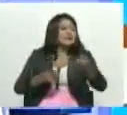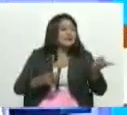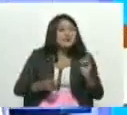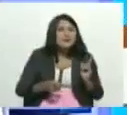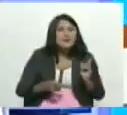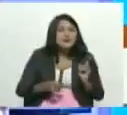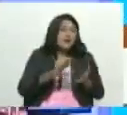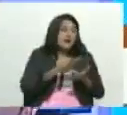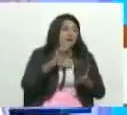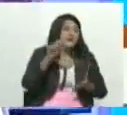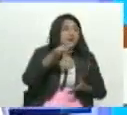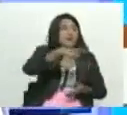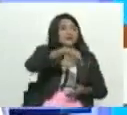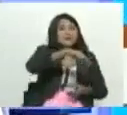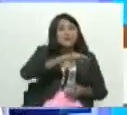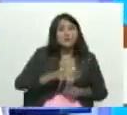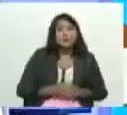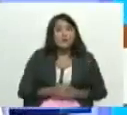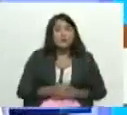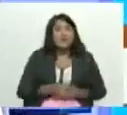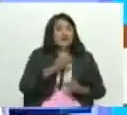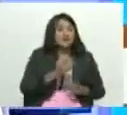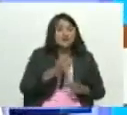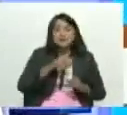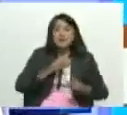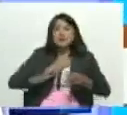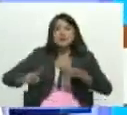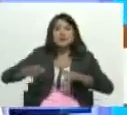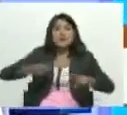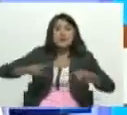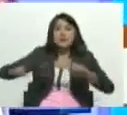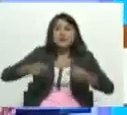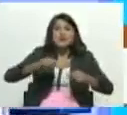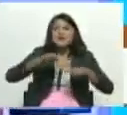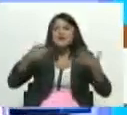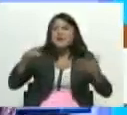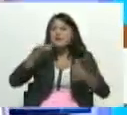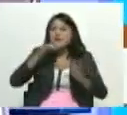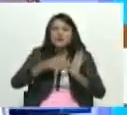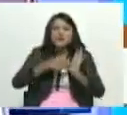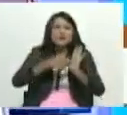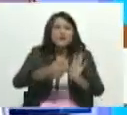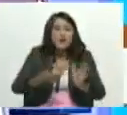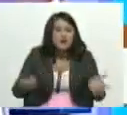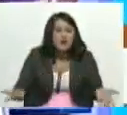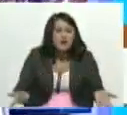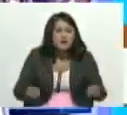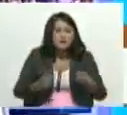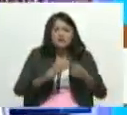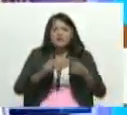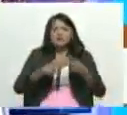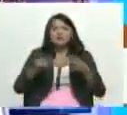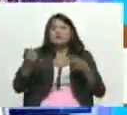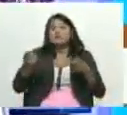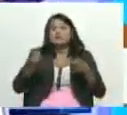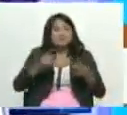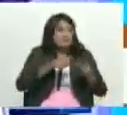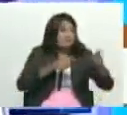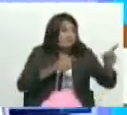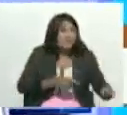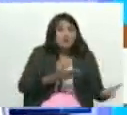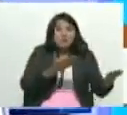a enfocarnos En dónde hay que enfocarse que va en Primera Plana ellos son